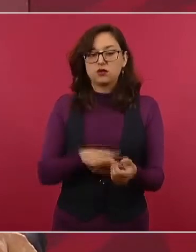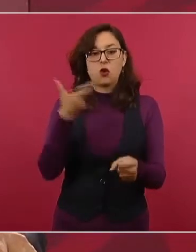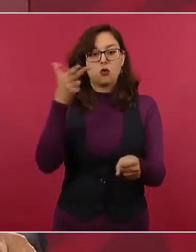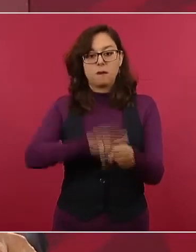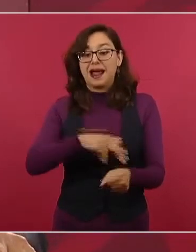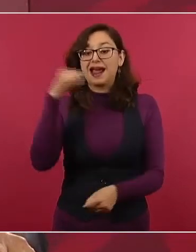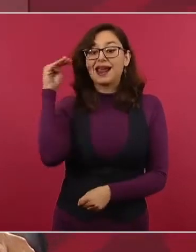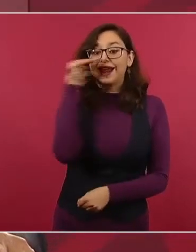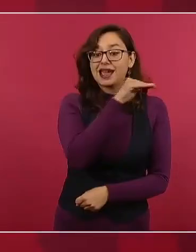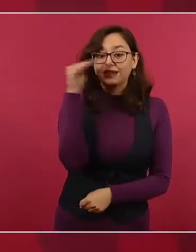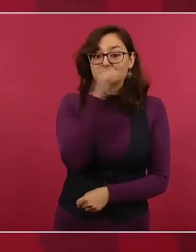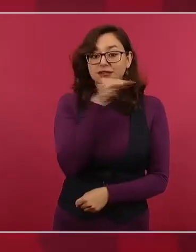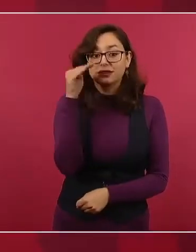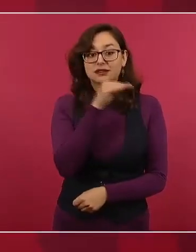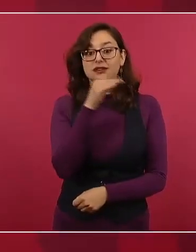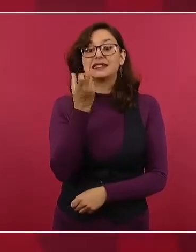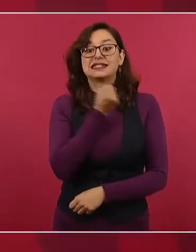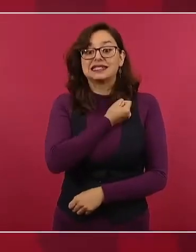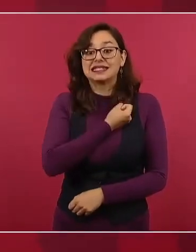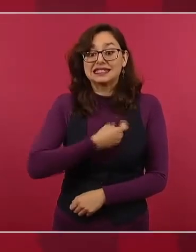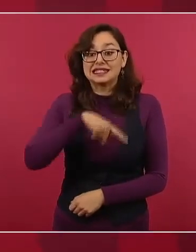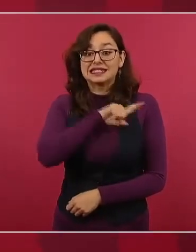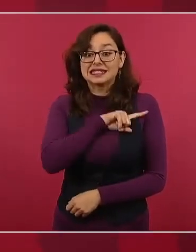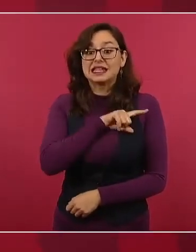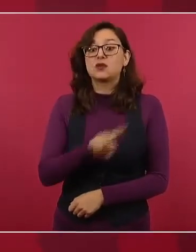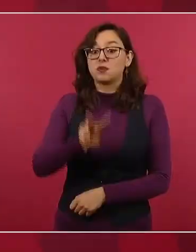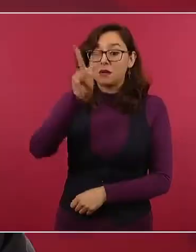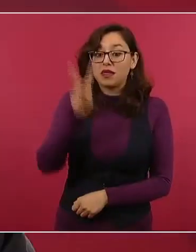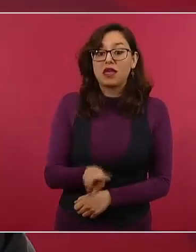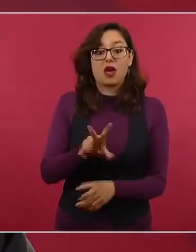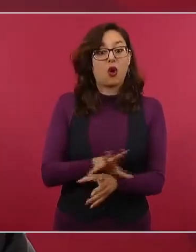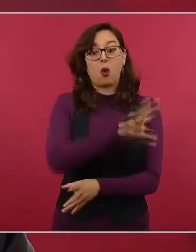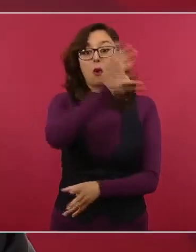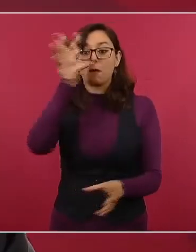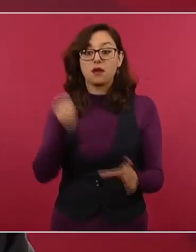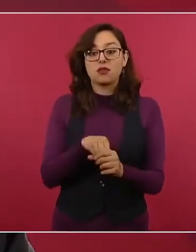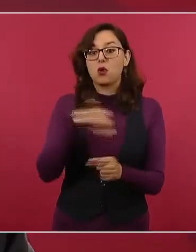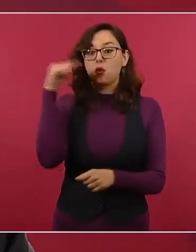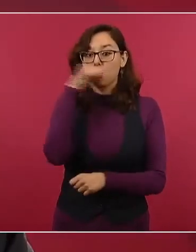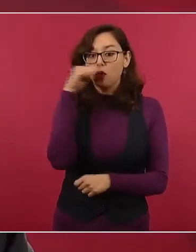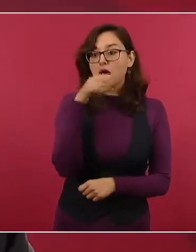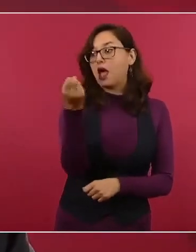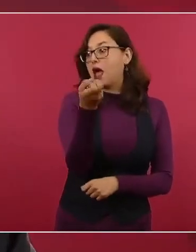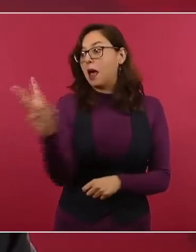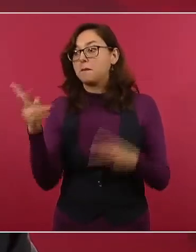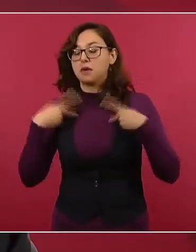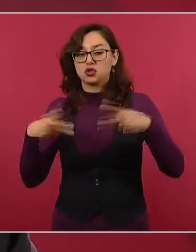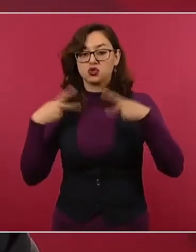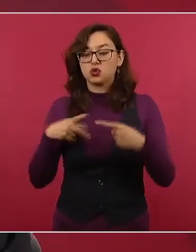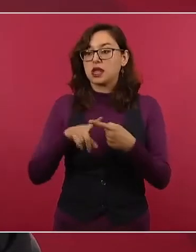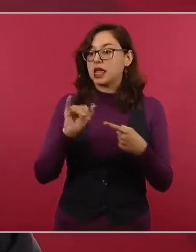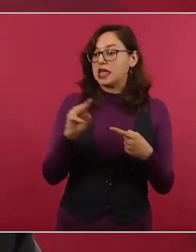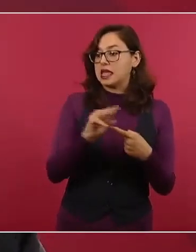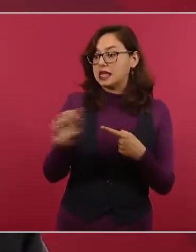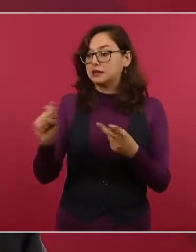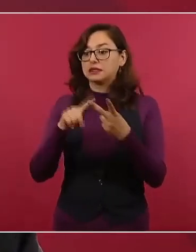Es salud gratuita para los que no tienen seguridad social, para